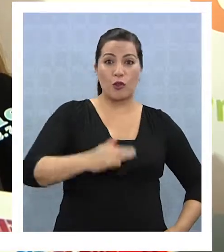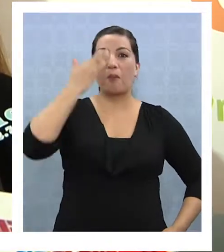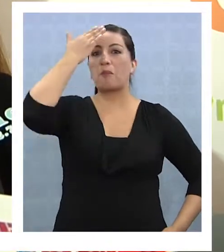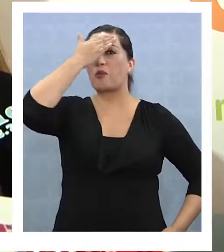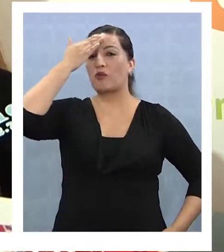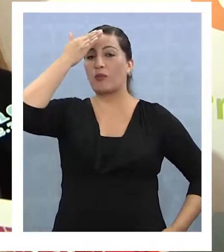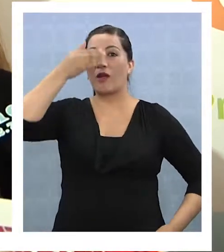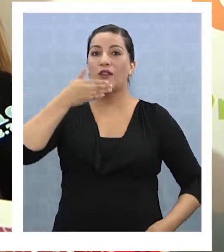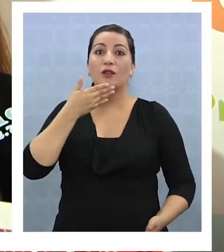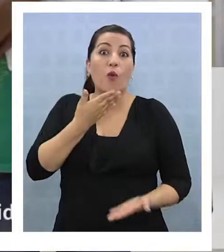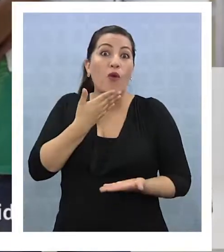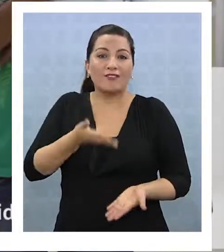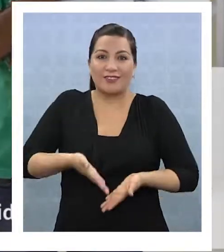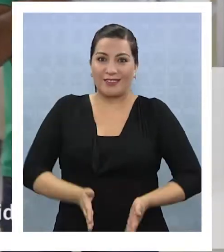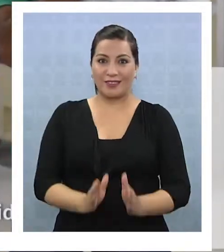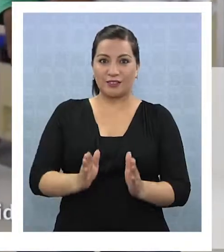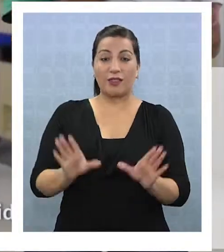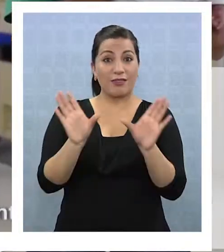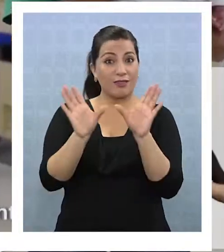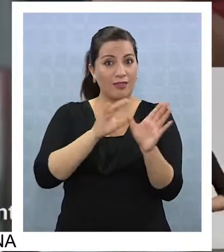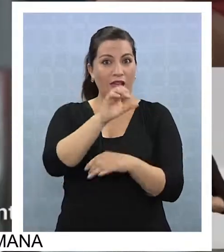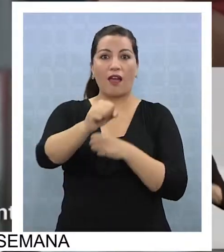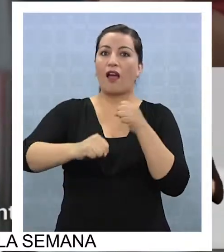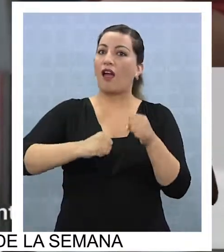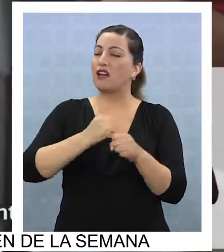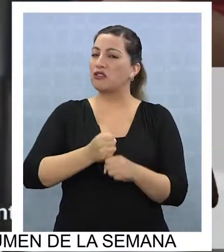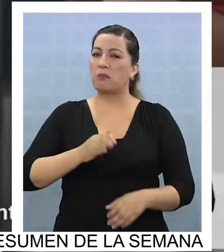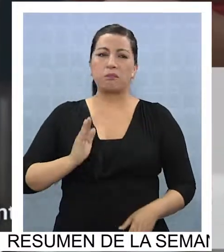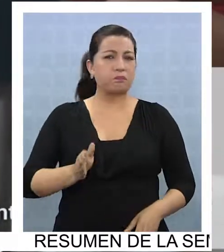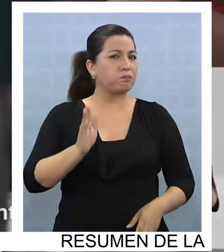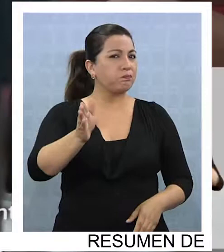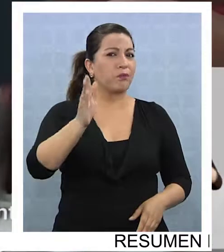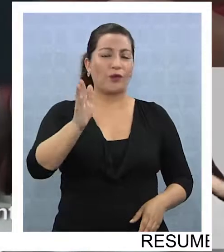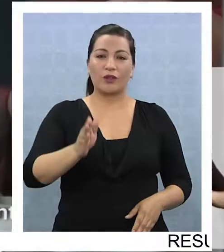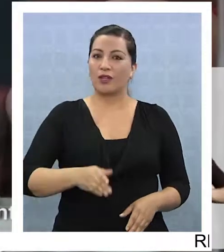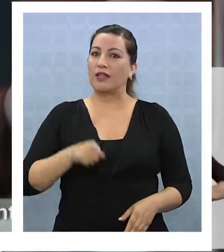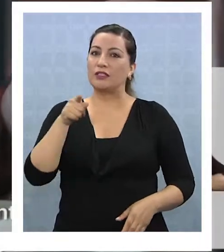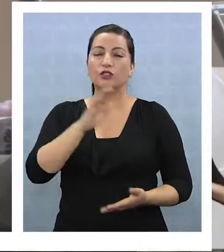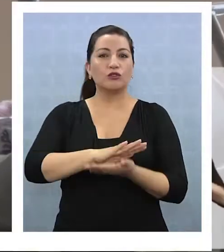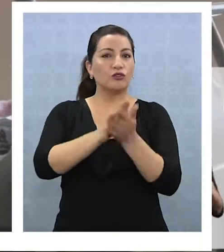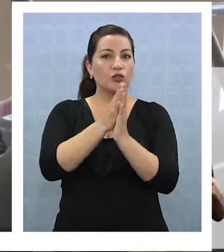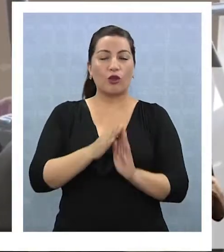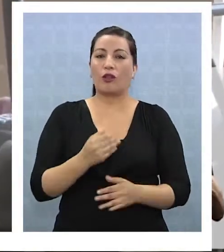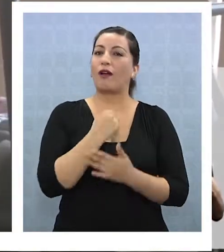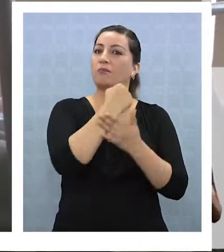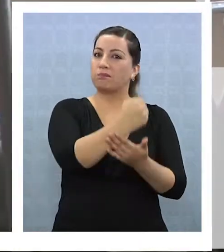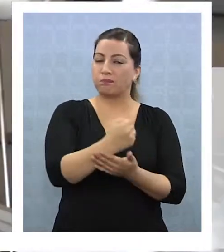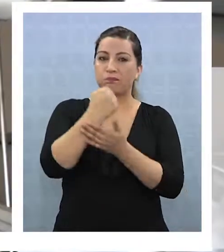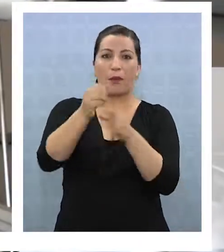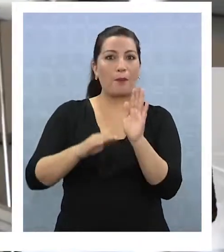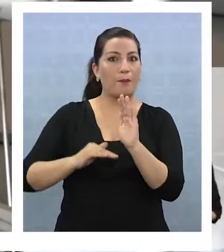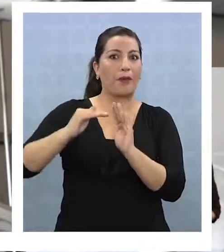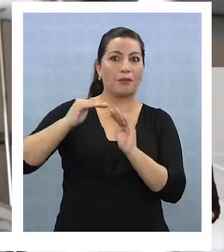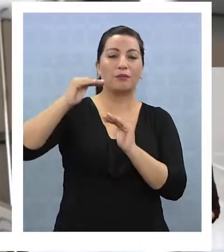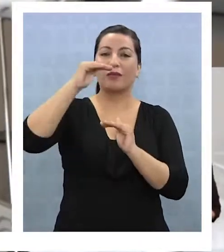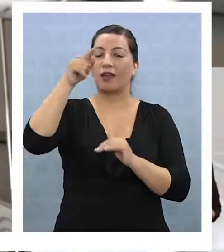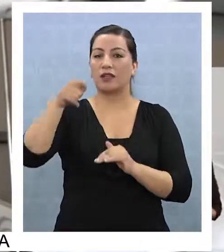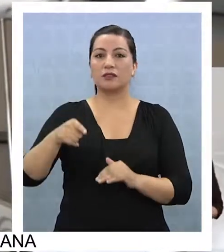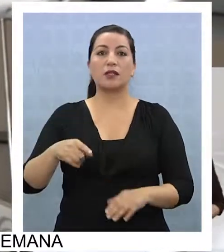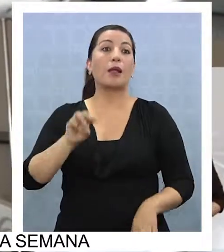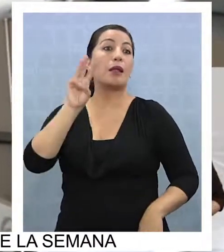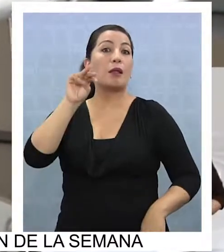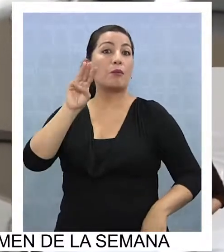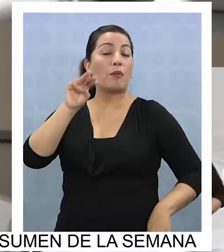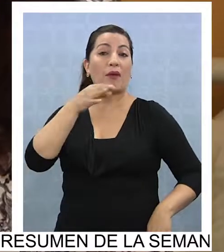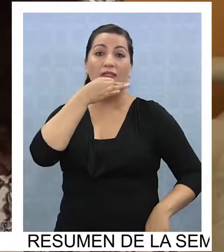el momento de su nacimiento. Son 10 años ininterrumpidos donde cada vez los aportes son mayores, por lo menos así lo señala esta